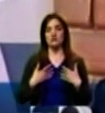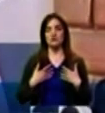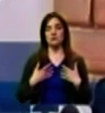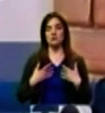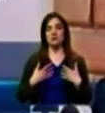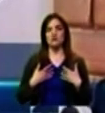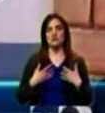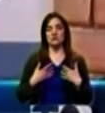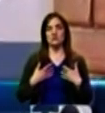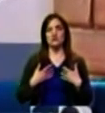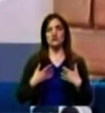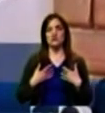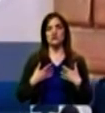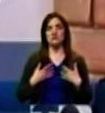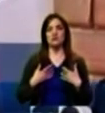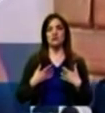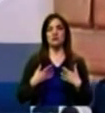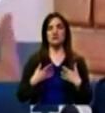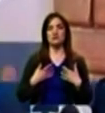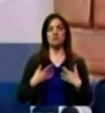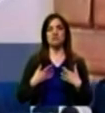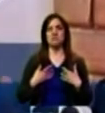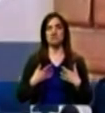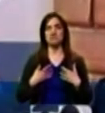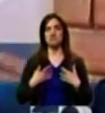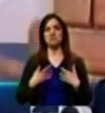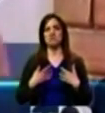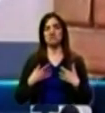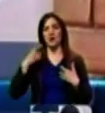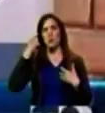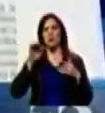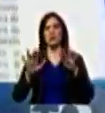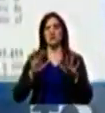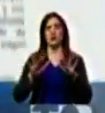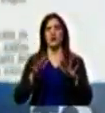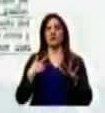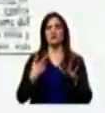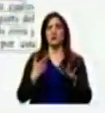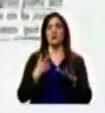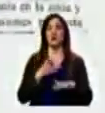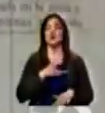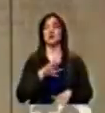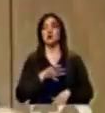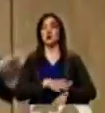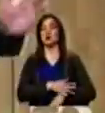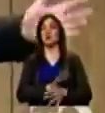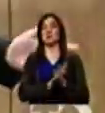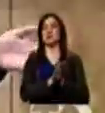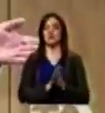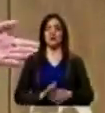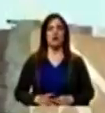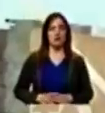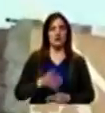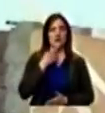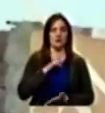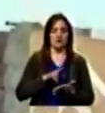zapatos de un ciudadano común como lo soy. Y pensaría que si hay recursos ociosos existe indolencia. Y en esta carta enviada hoy por Bernal al ministro